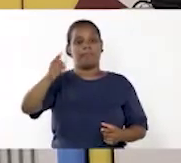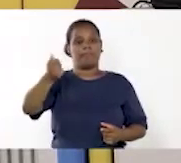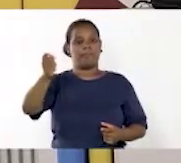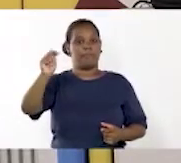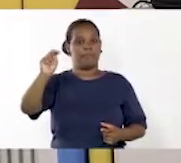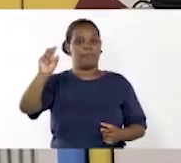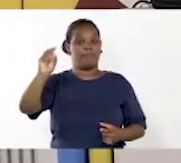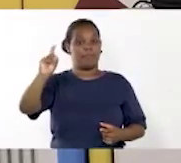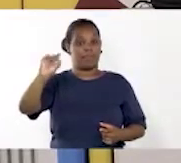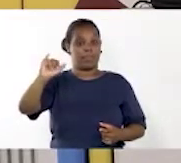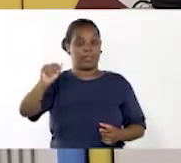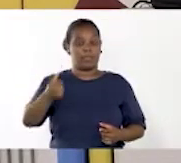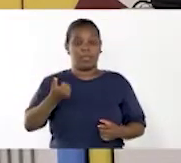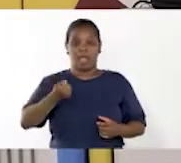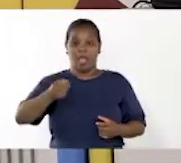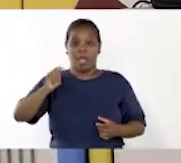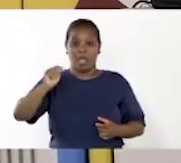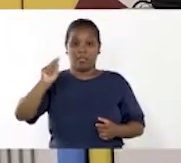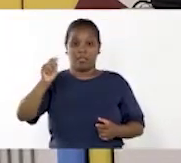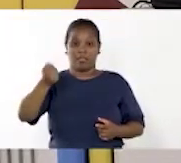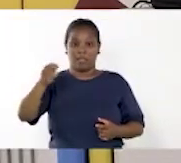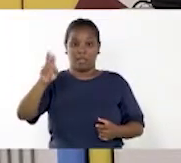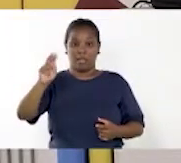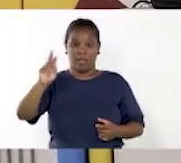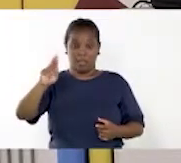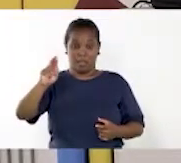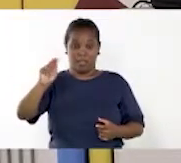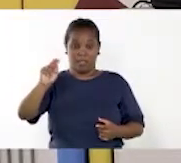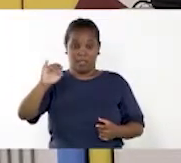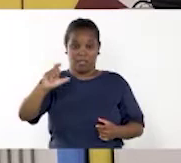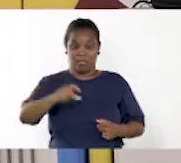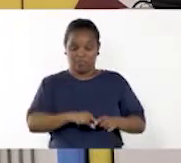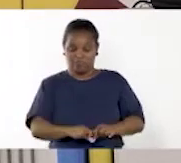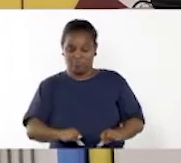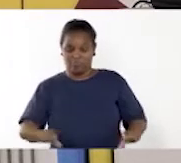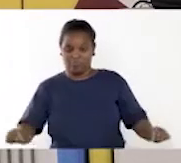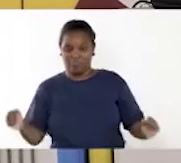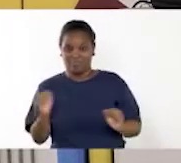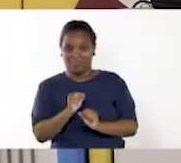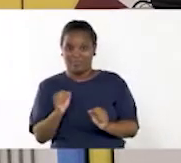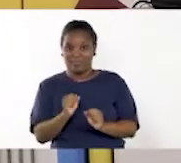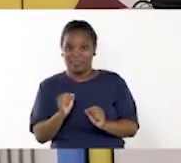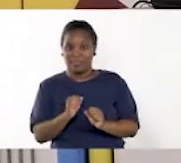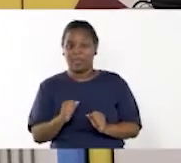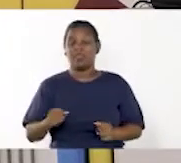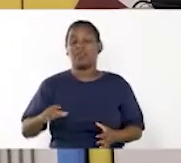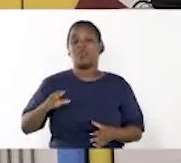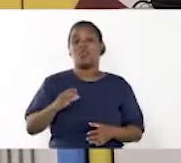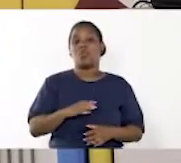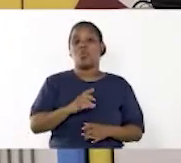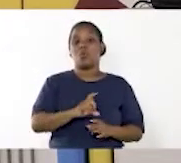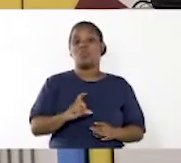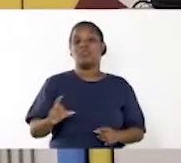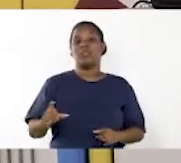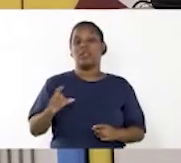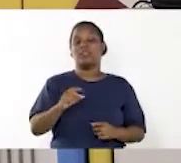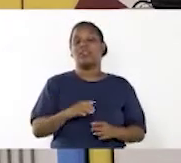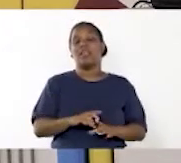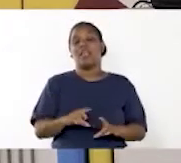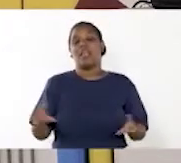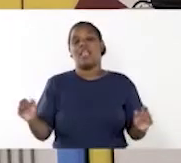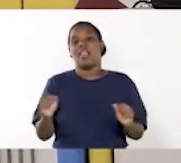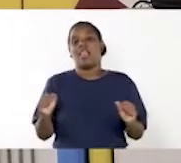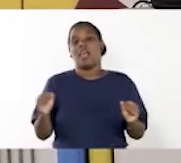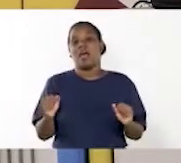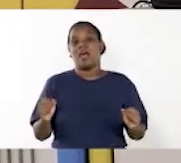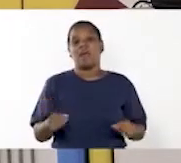en el hemisferio sur, donde está el continente, ese continente helado que todos hemos oído hablar de él,